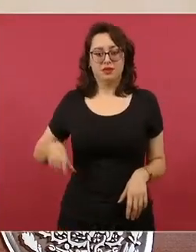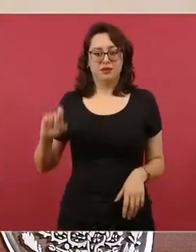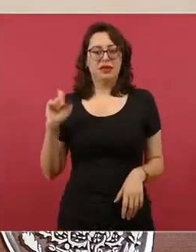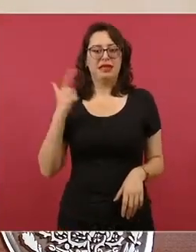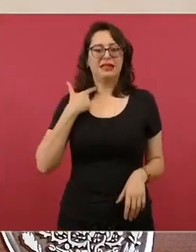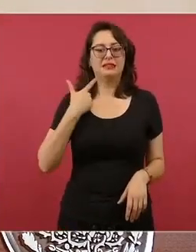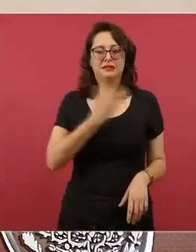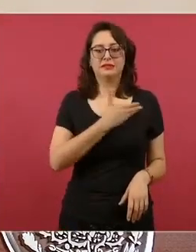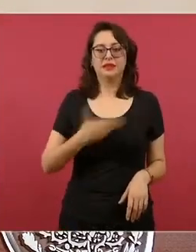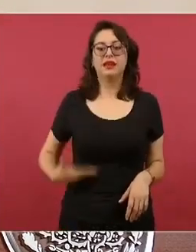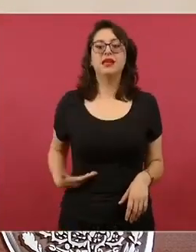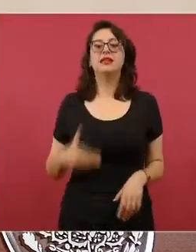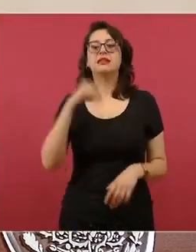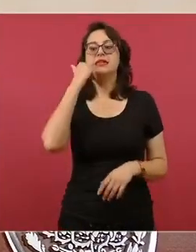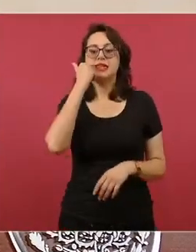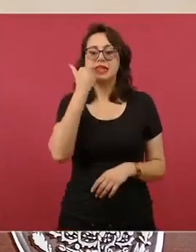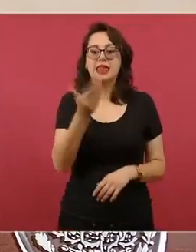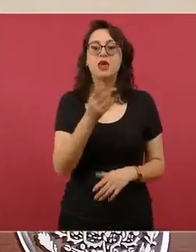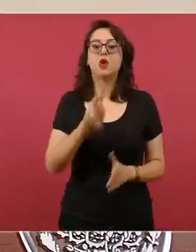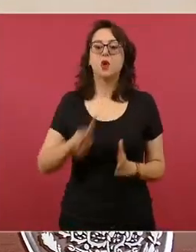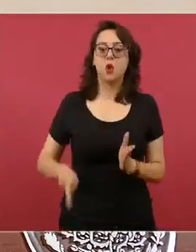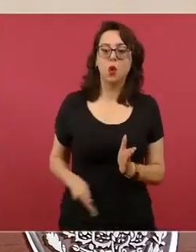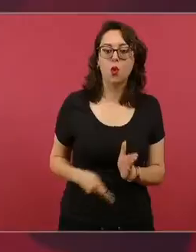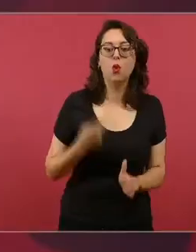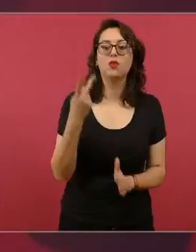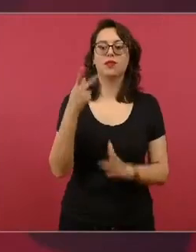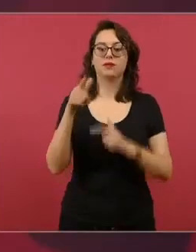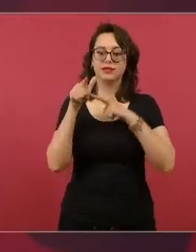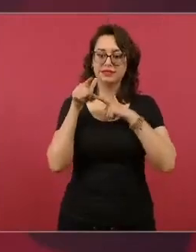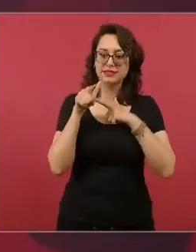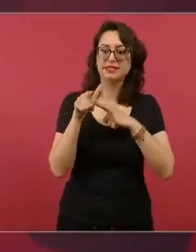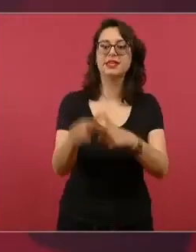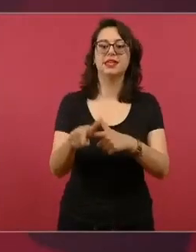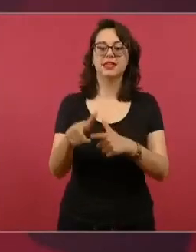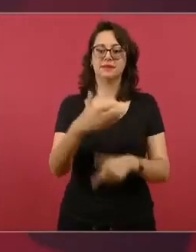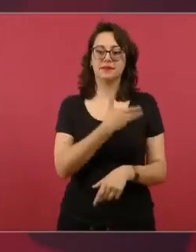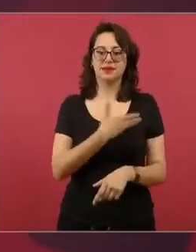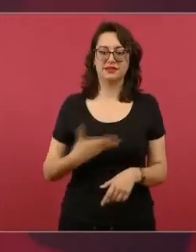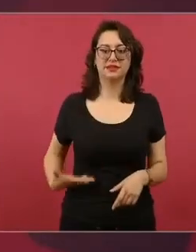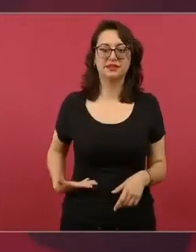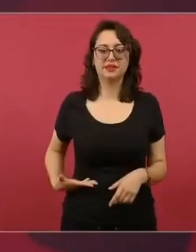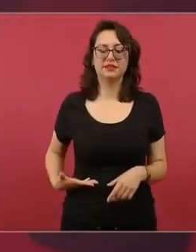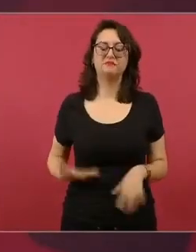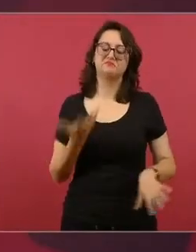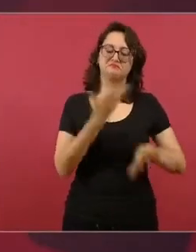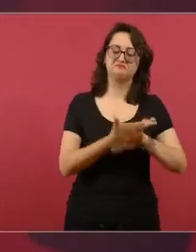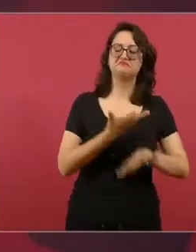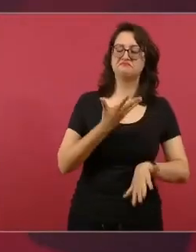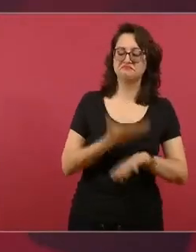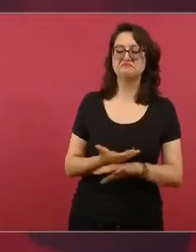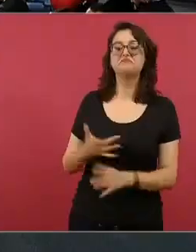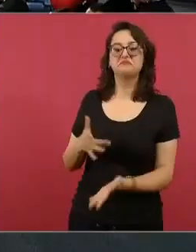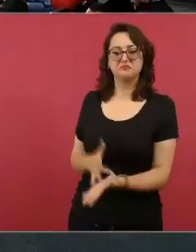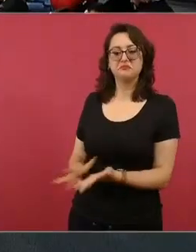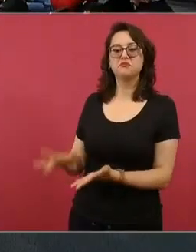y era amigo del gobierno de Estados Unidos.